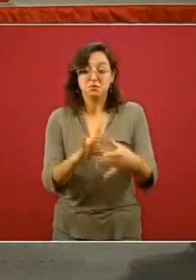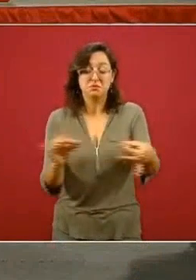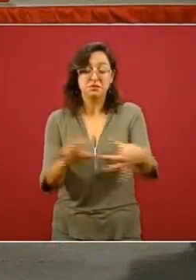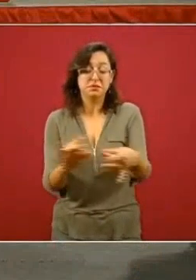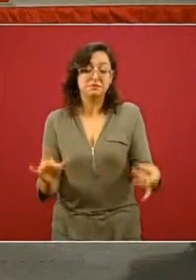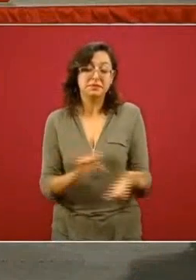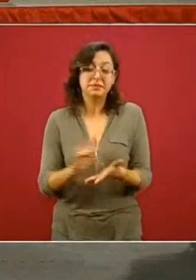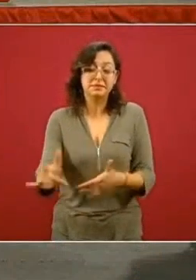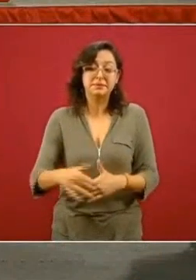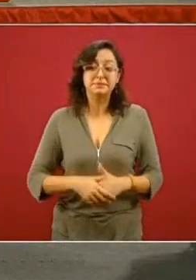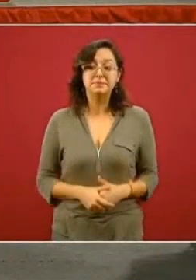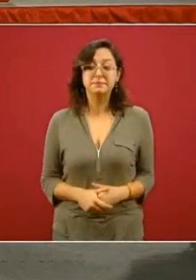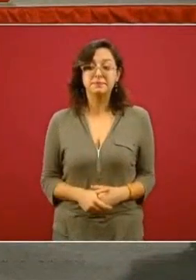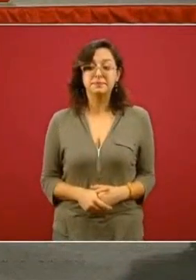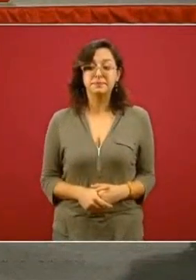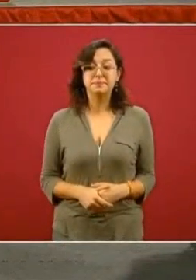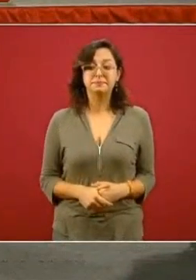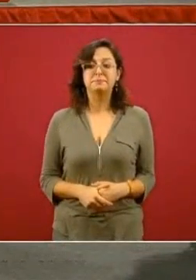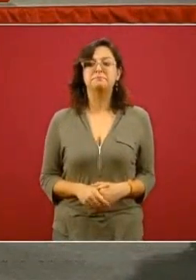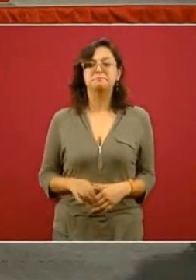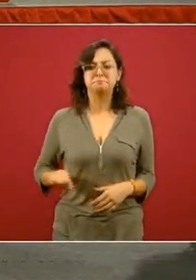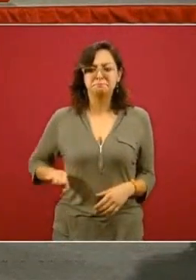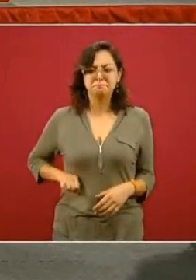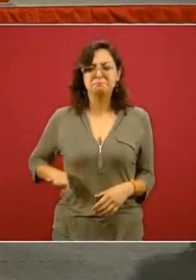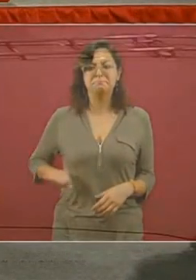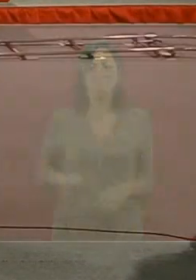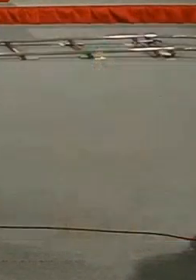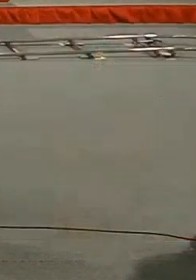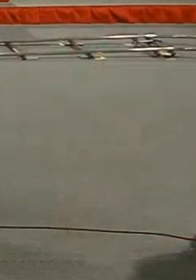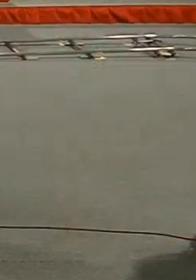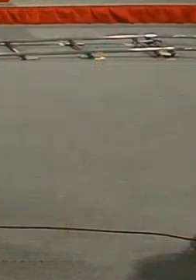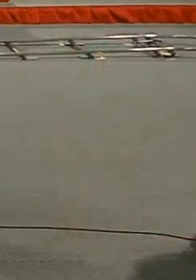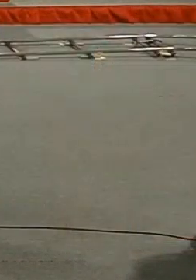punto? Gracias, pues me parece muy interesante su reflexión.